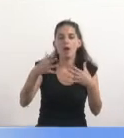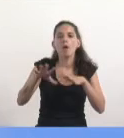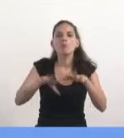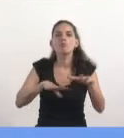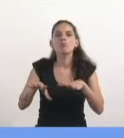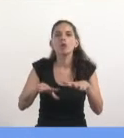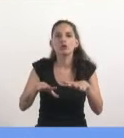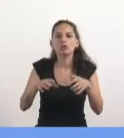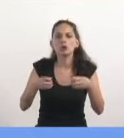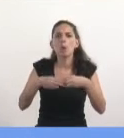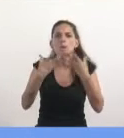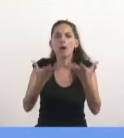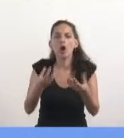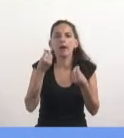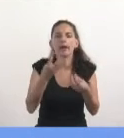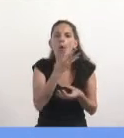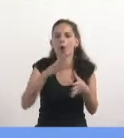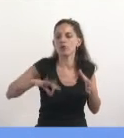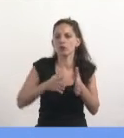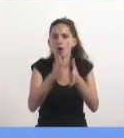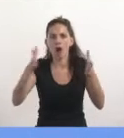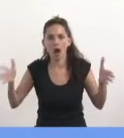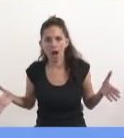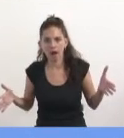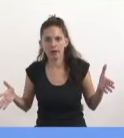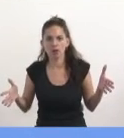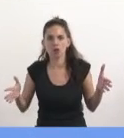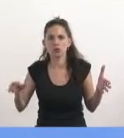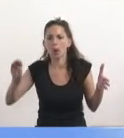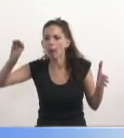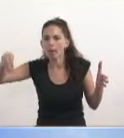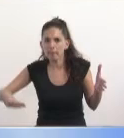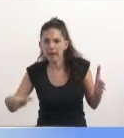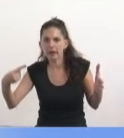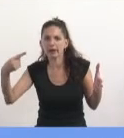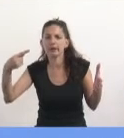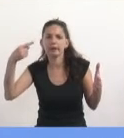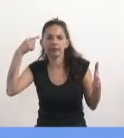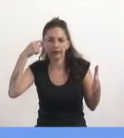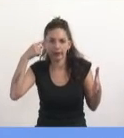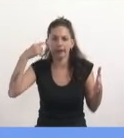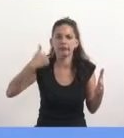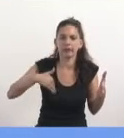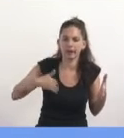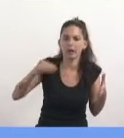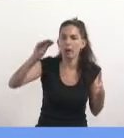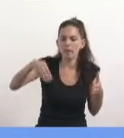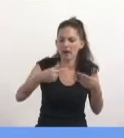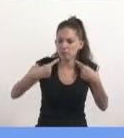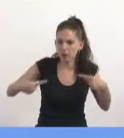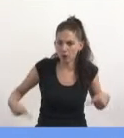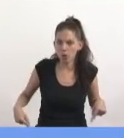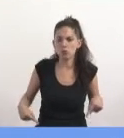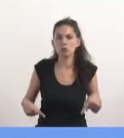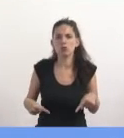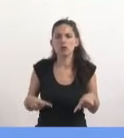tuvimos 4 años con realmente una desinversión notable, la pérdida de inteligencia de Argentina, la pérdida de recursos y